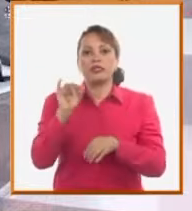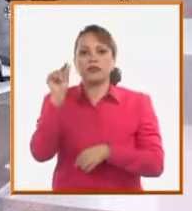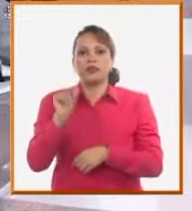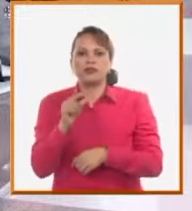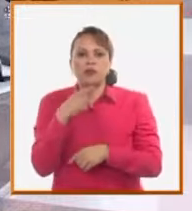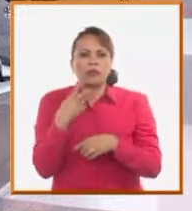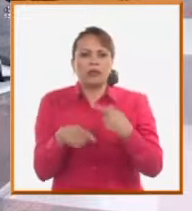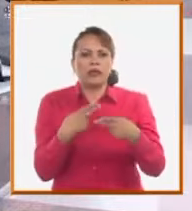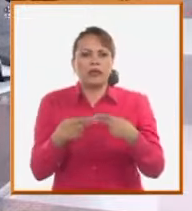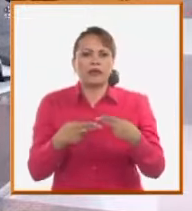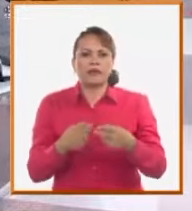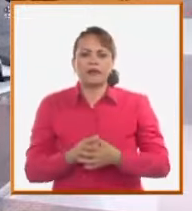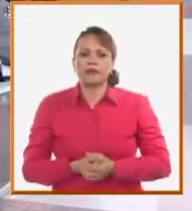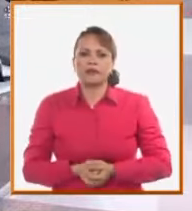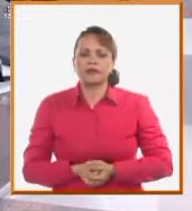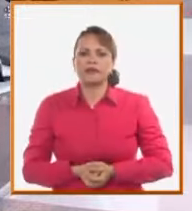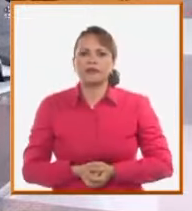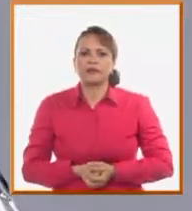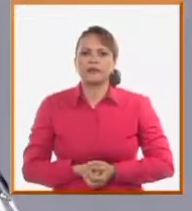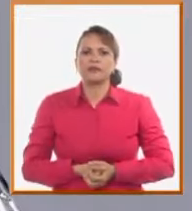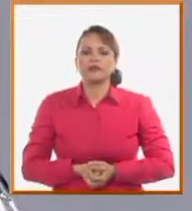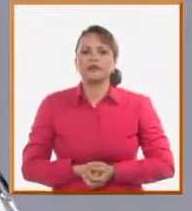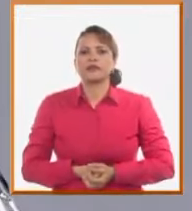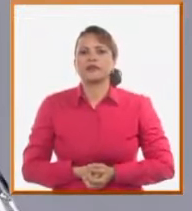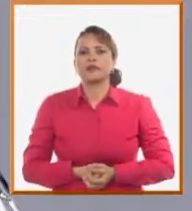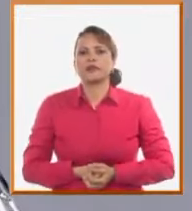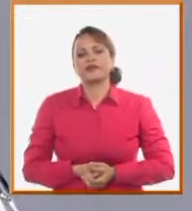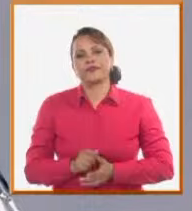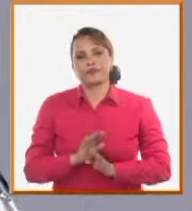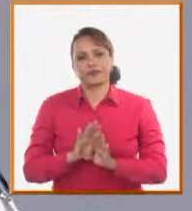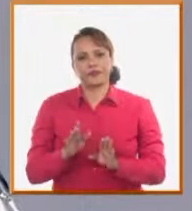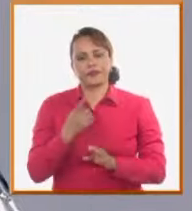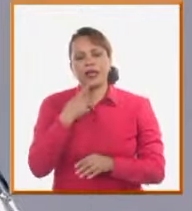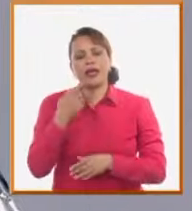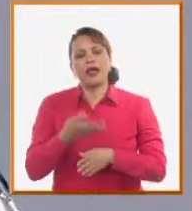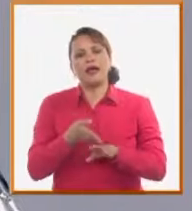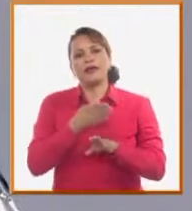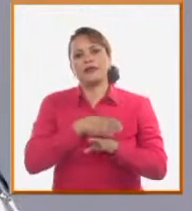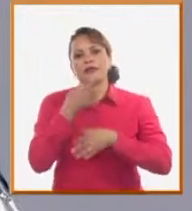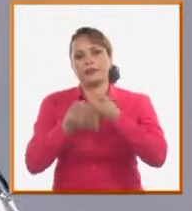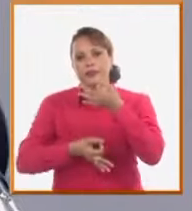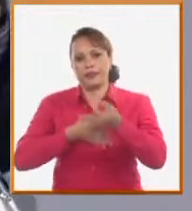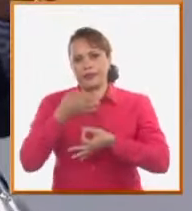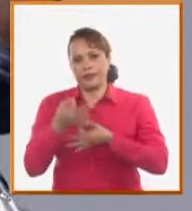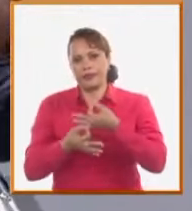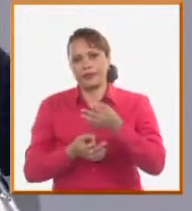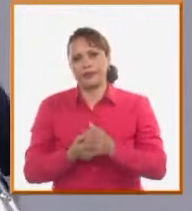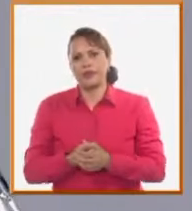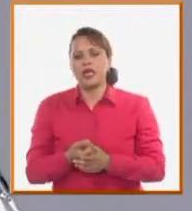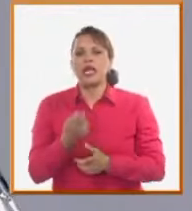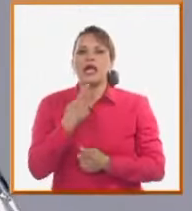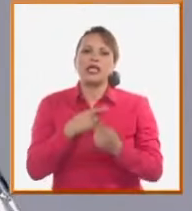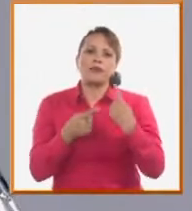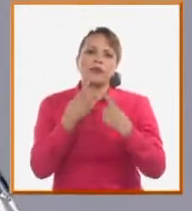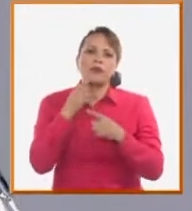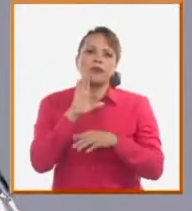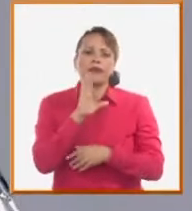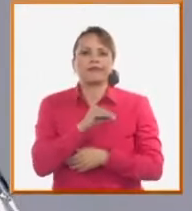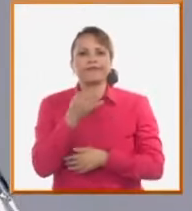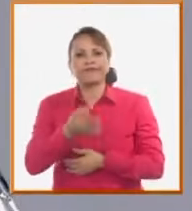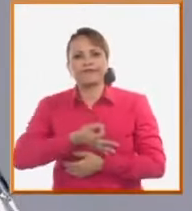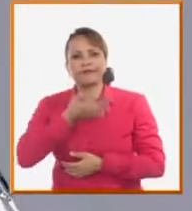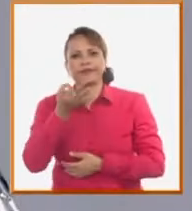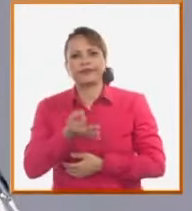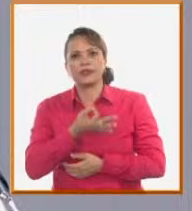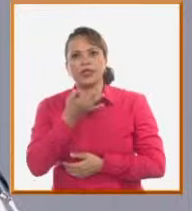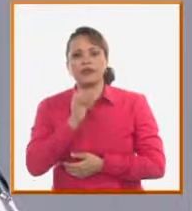pasado? No, Randy, como habíamos dicho anteriormente, quizás un poco hablando de lo que